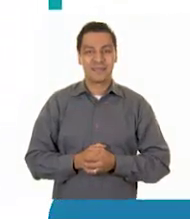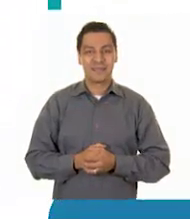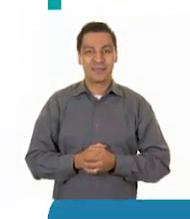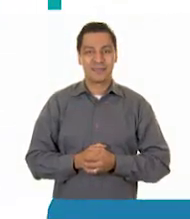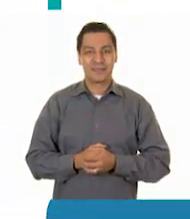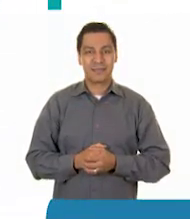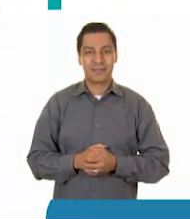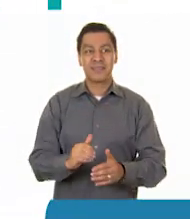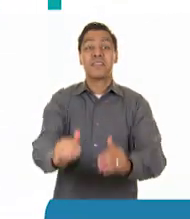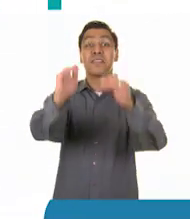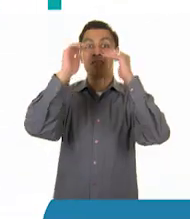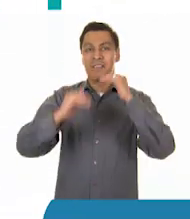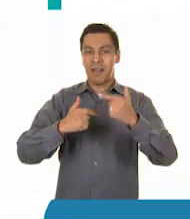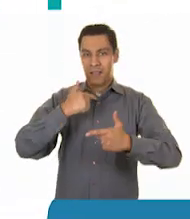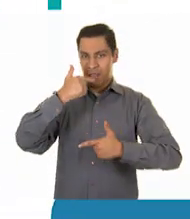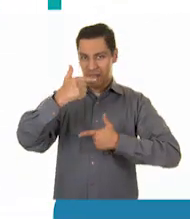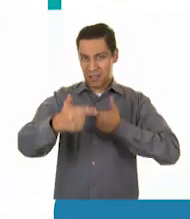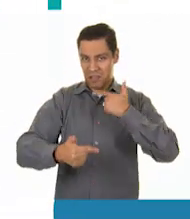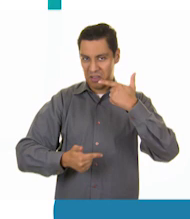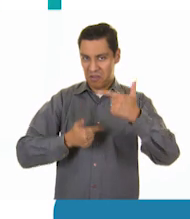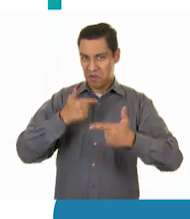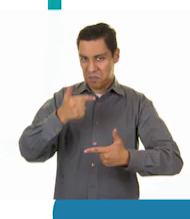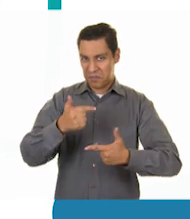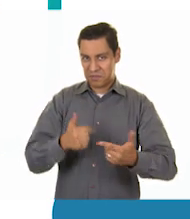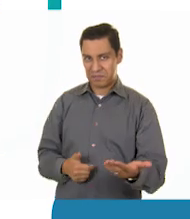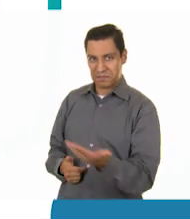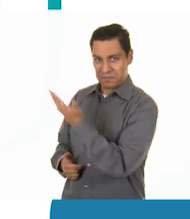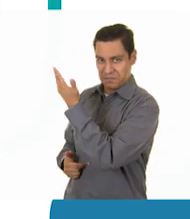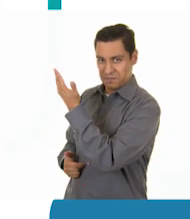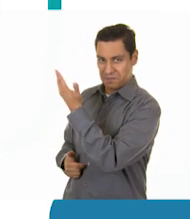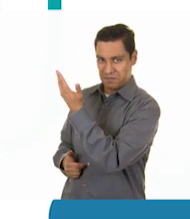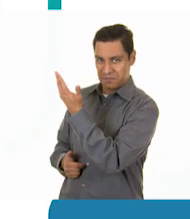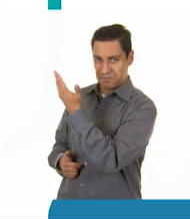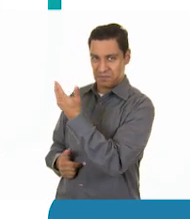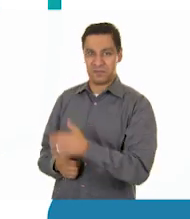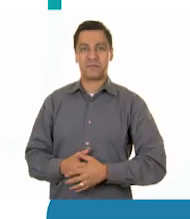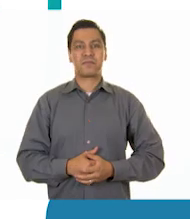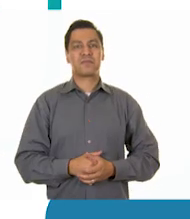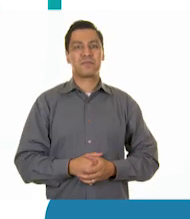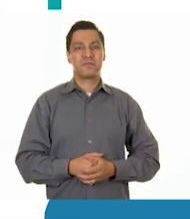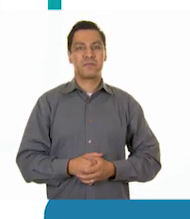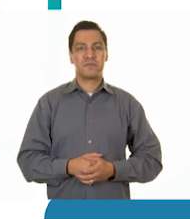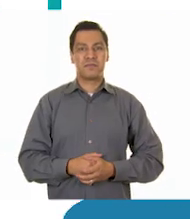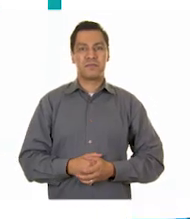a continuación geografía me he preparado tus libros y materiales